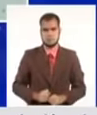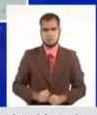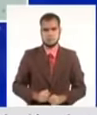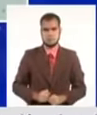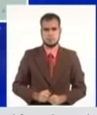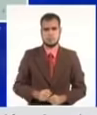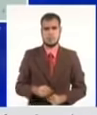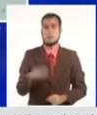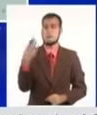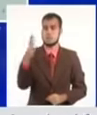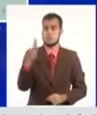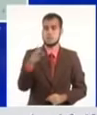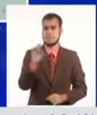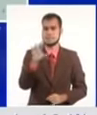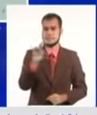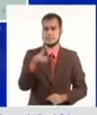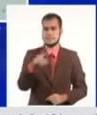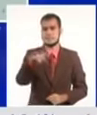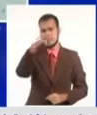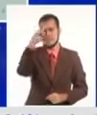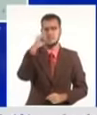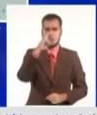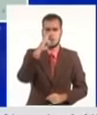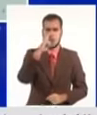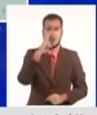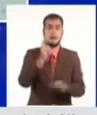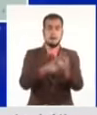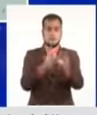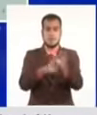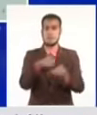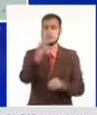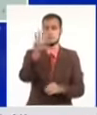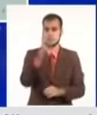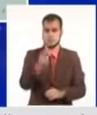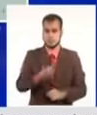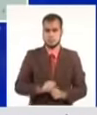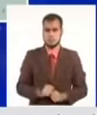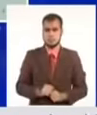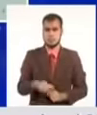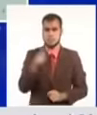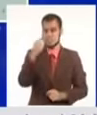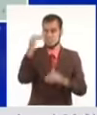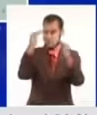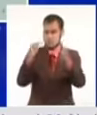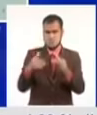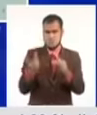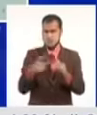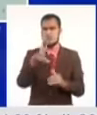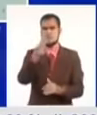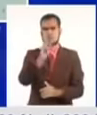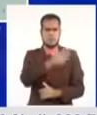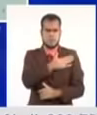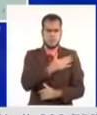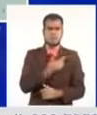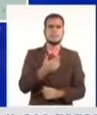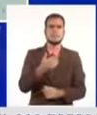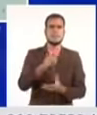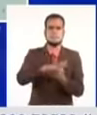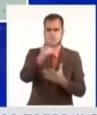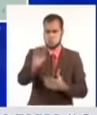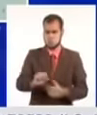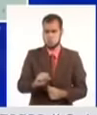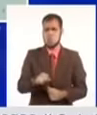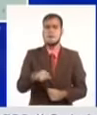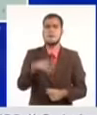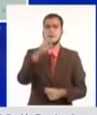Batabanó 15, San Nicolás y Quibicán 13, pero también se diagnostican de Nueva Paz, de Melena del Sur, de Bejucal, de